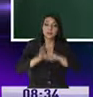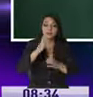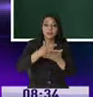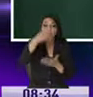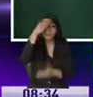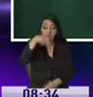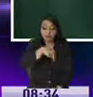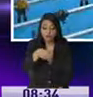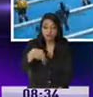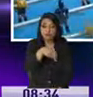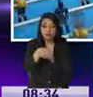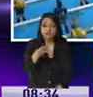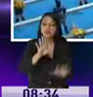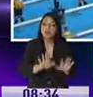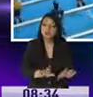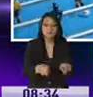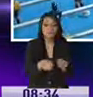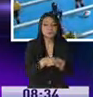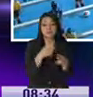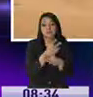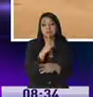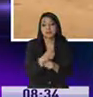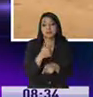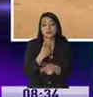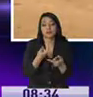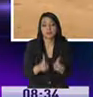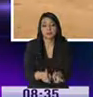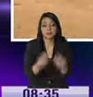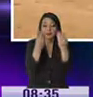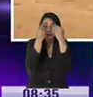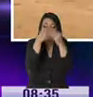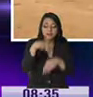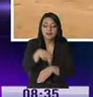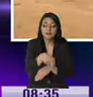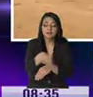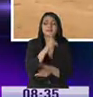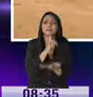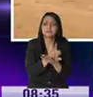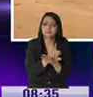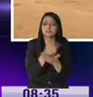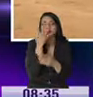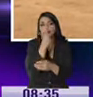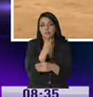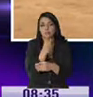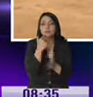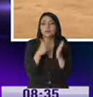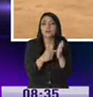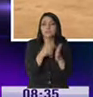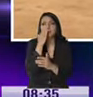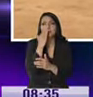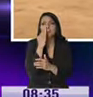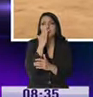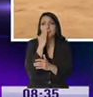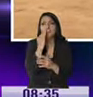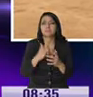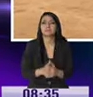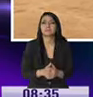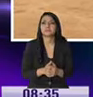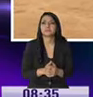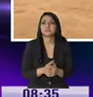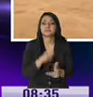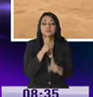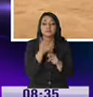te ponía como materia. Así es, yo tenía de materia. Sí, pero qué chévere, ¿no? Así los niños ya no están en el deporte que dices cómo es. El viril deporte.